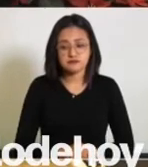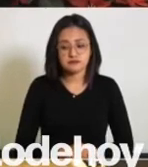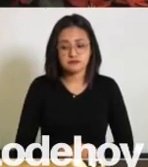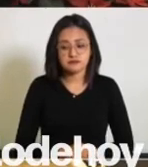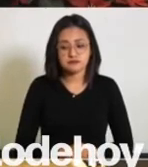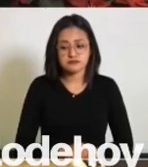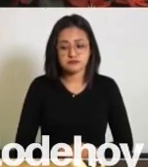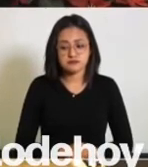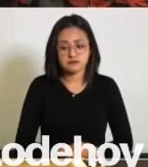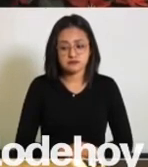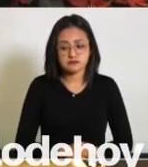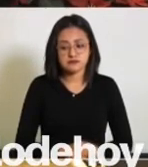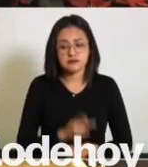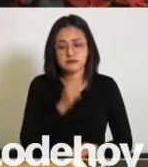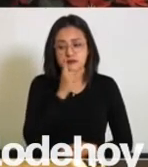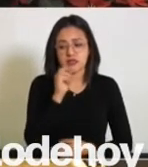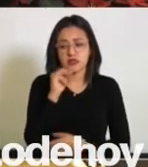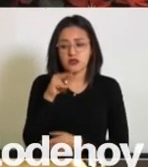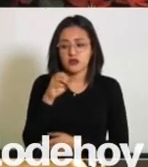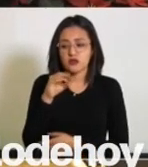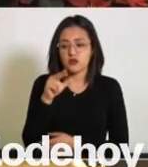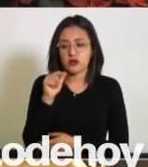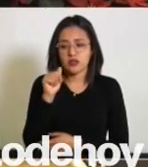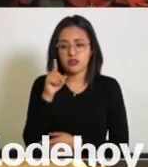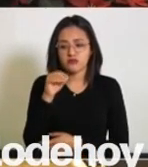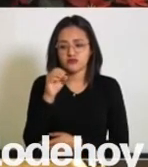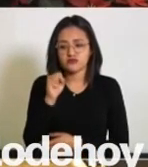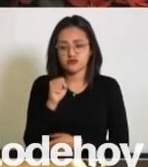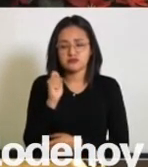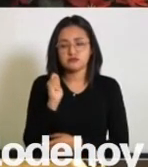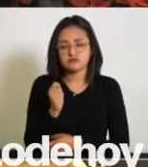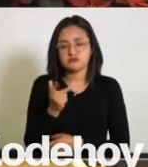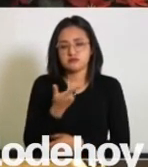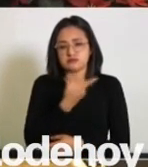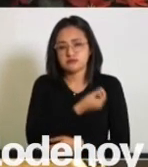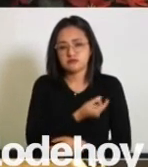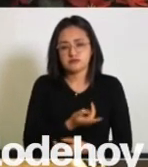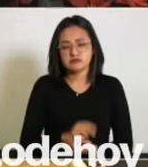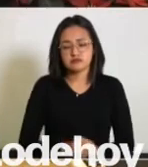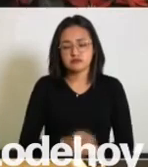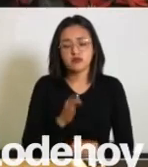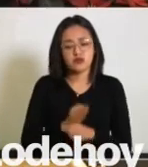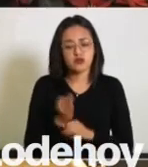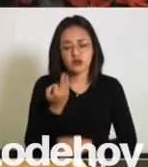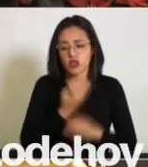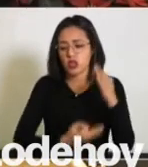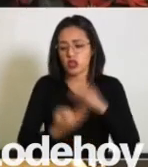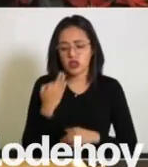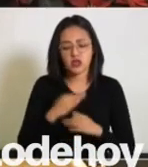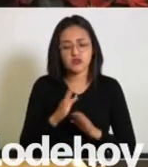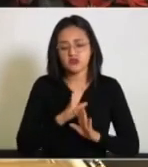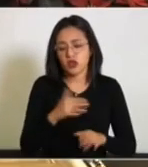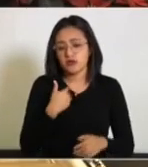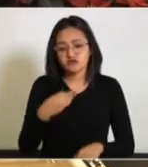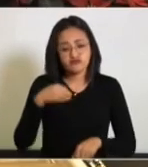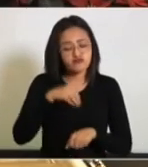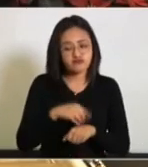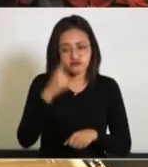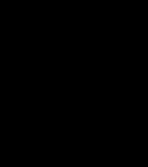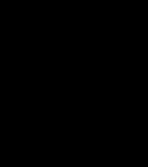inoculados es la palabra técnica entonces vamos a estar todos muy dispuestos a